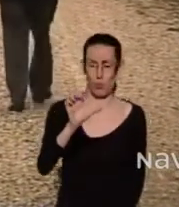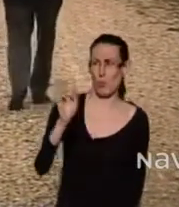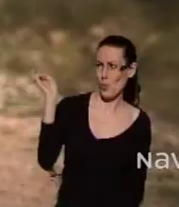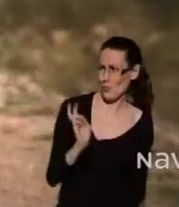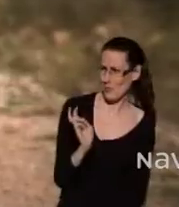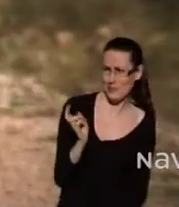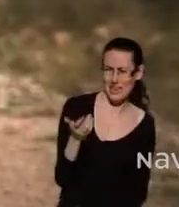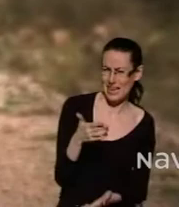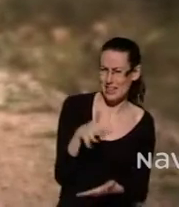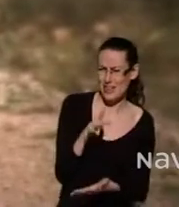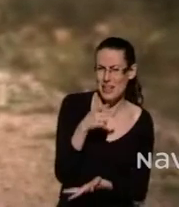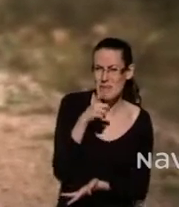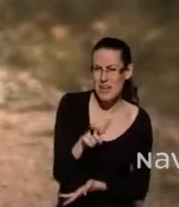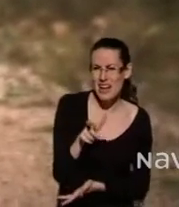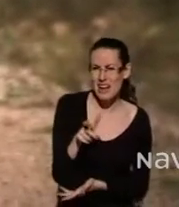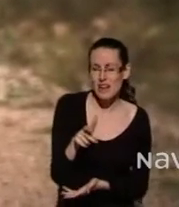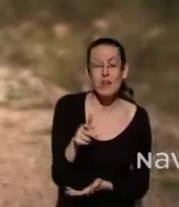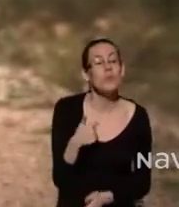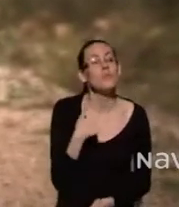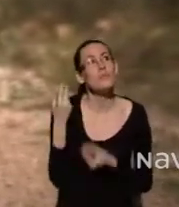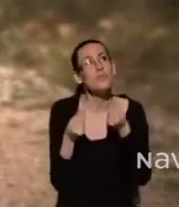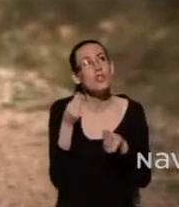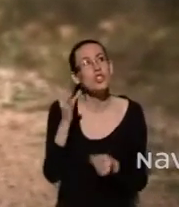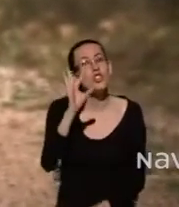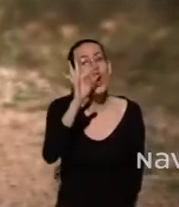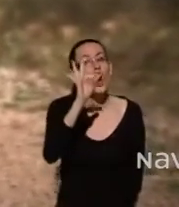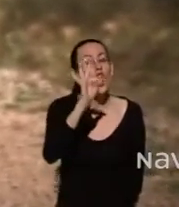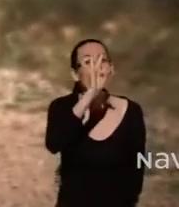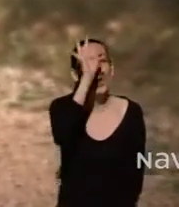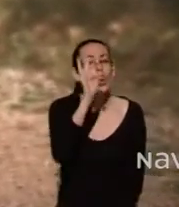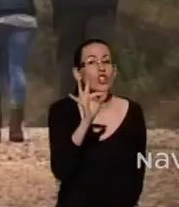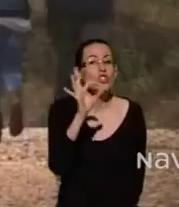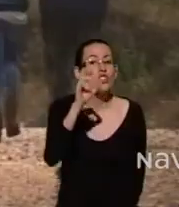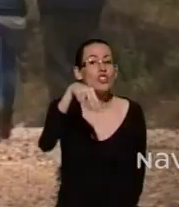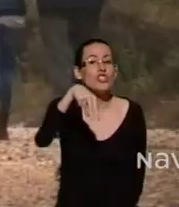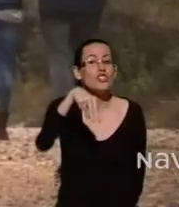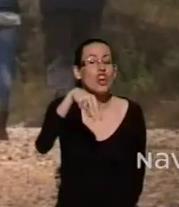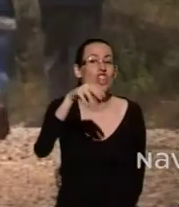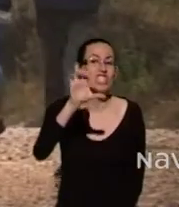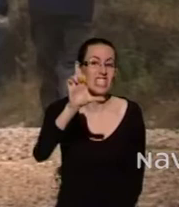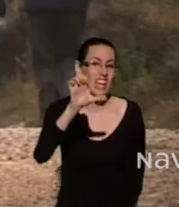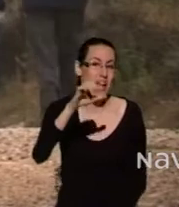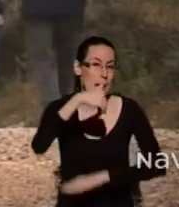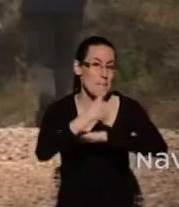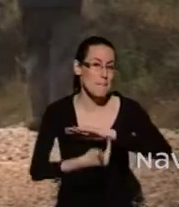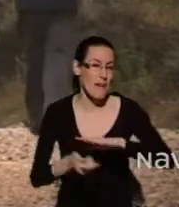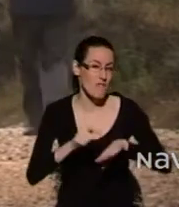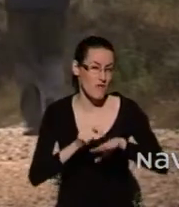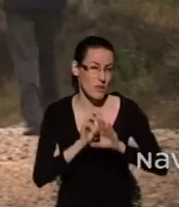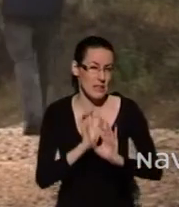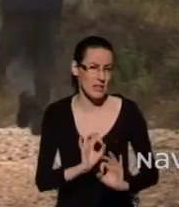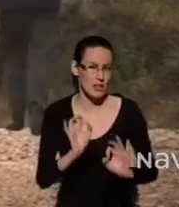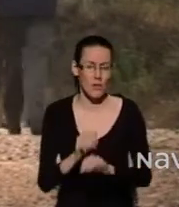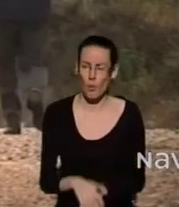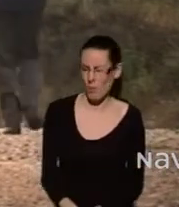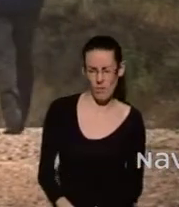yo sospecho que vendrá de chosne. Chosne, pues una forma de pan. ¿Eh? Chosnete, pues... Que no os